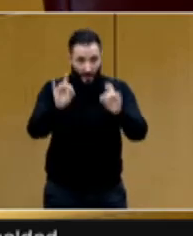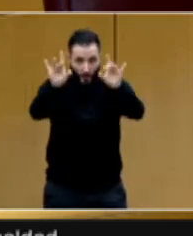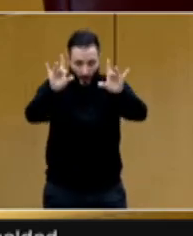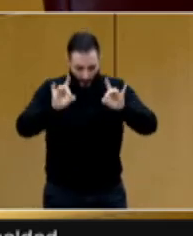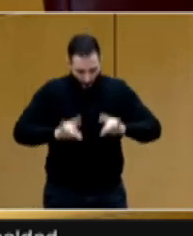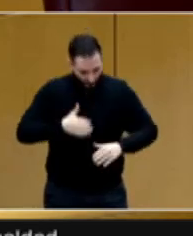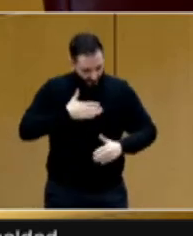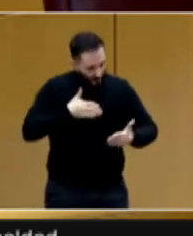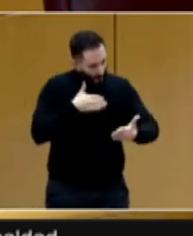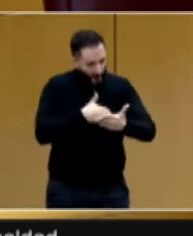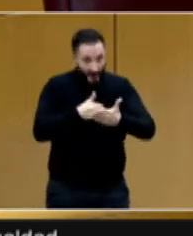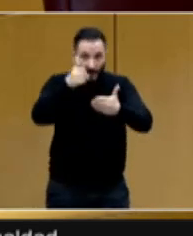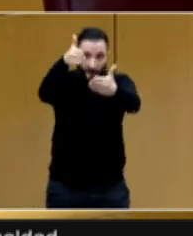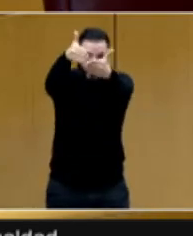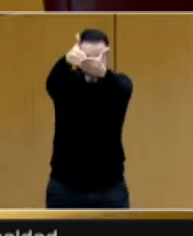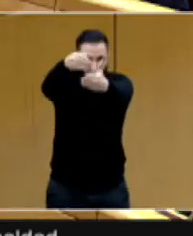suficiente